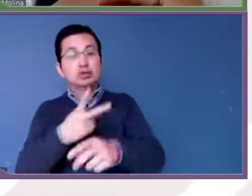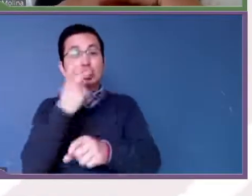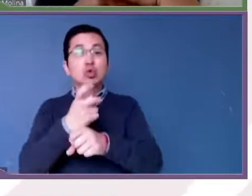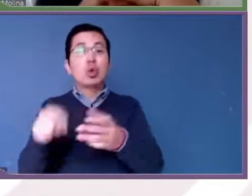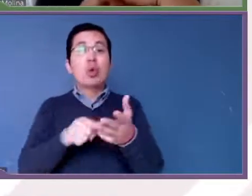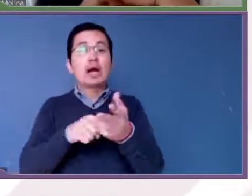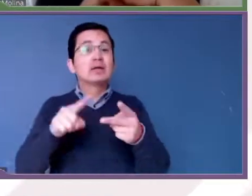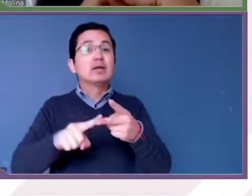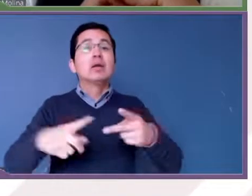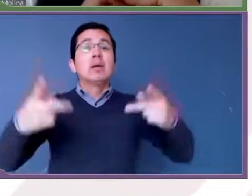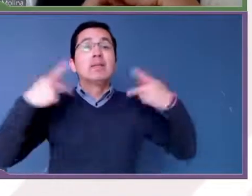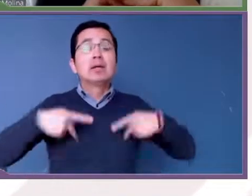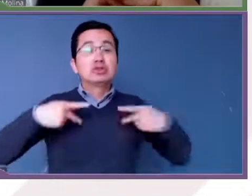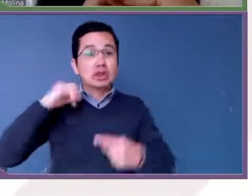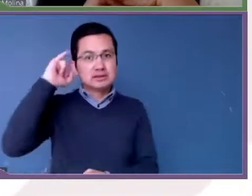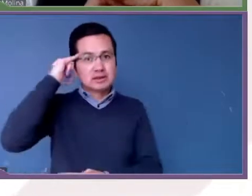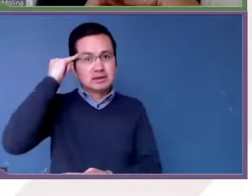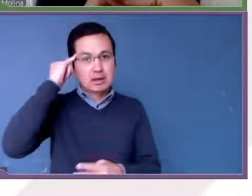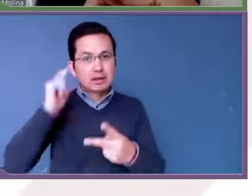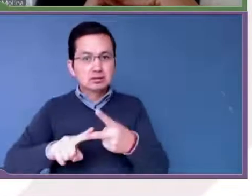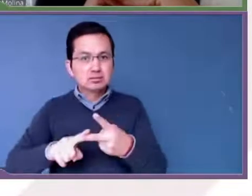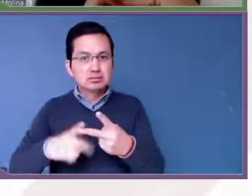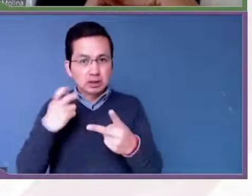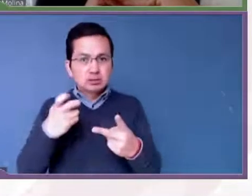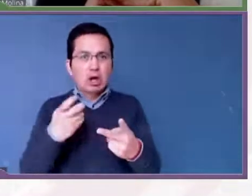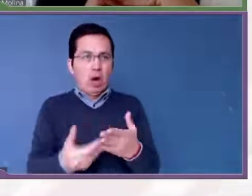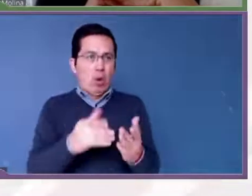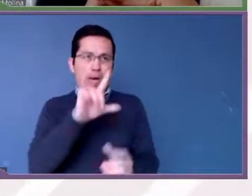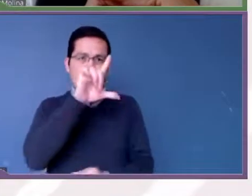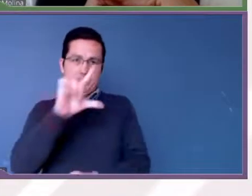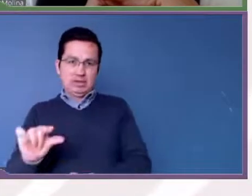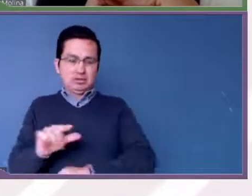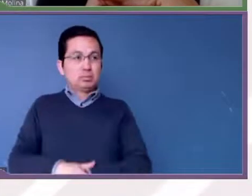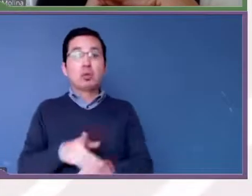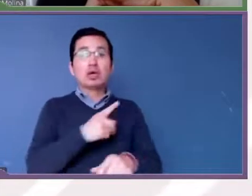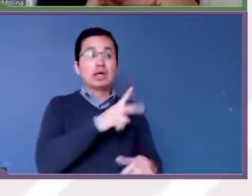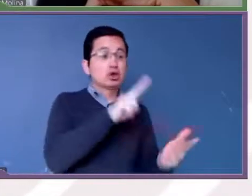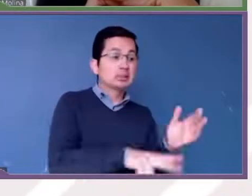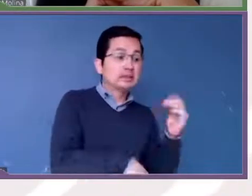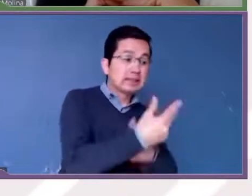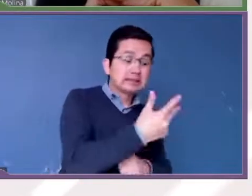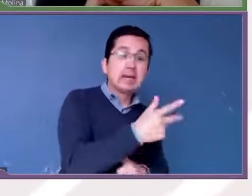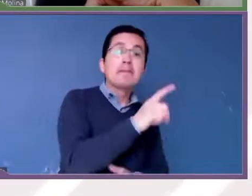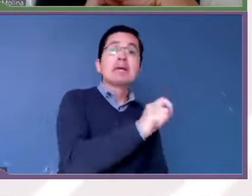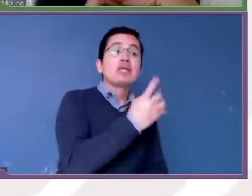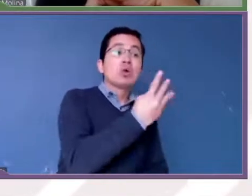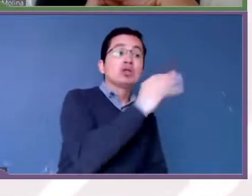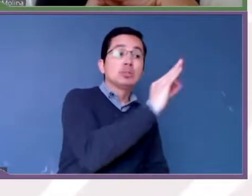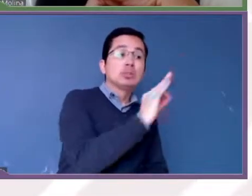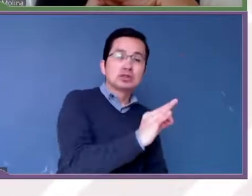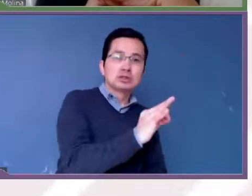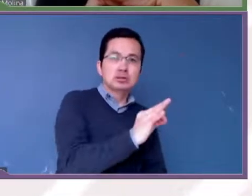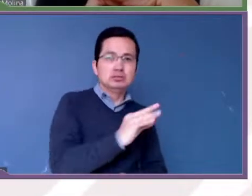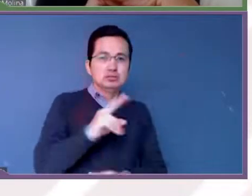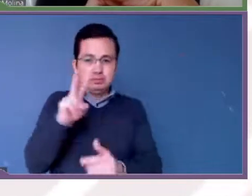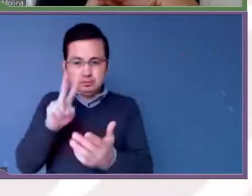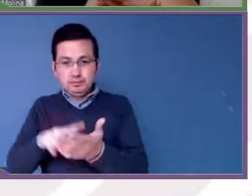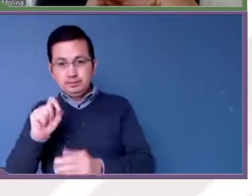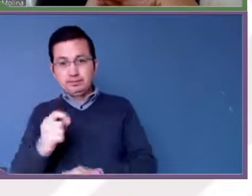una disminución muy importante. En el 2013 era el 24% y en agosto del 21